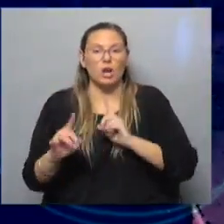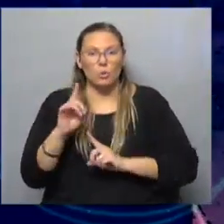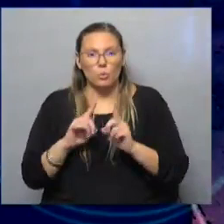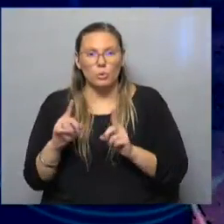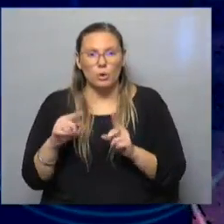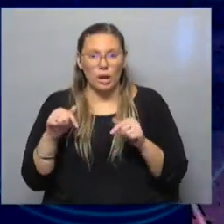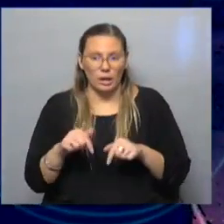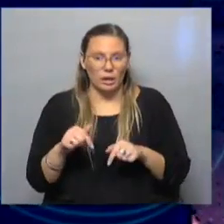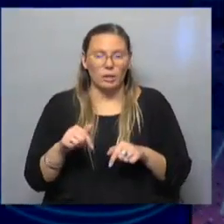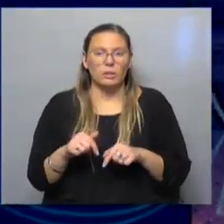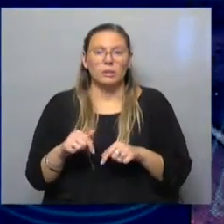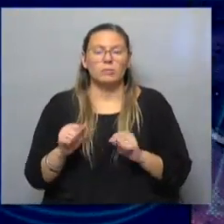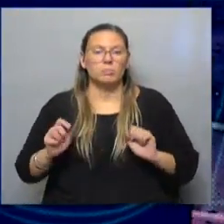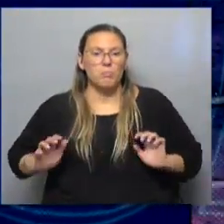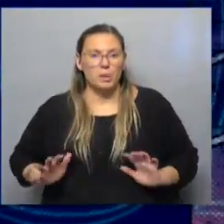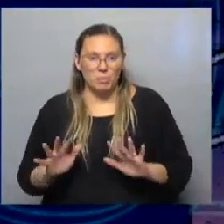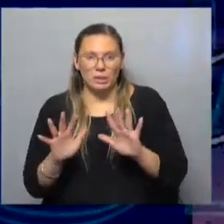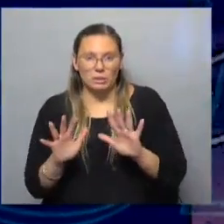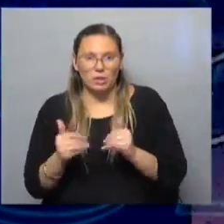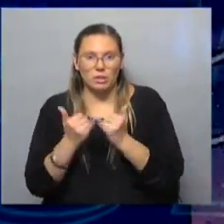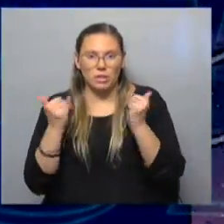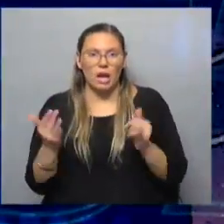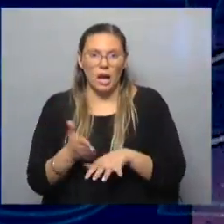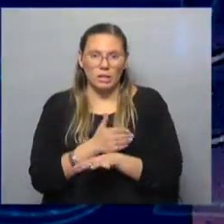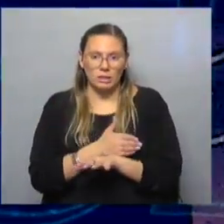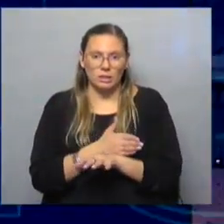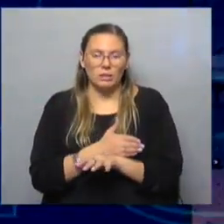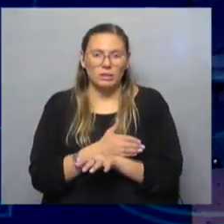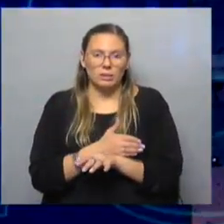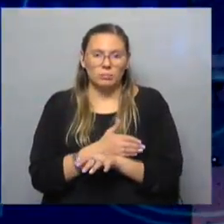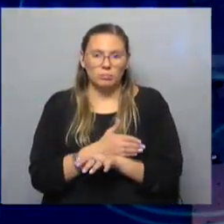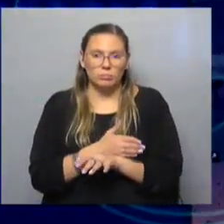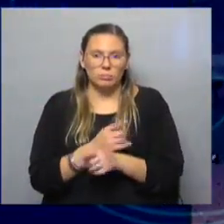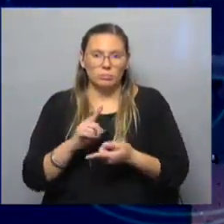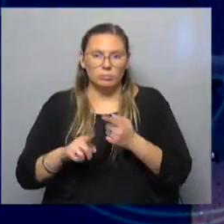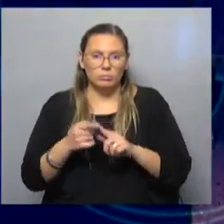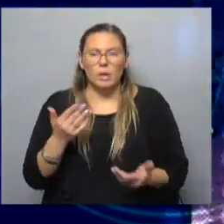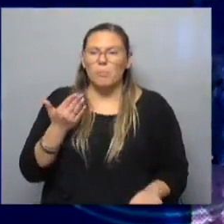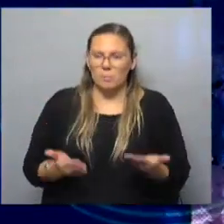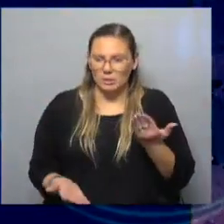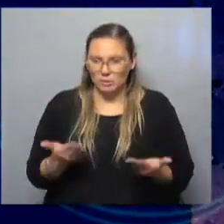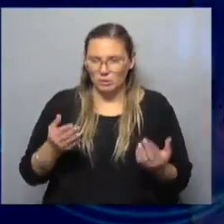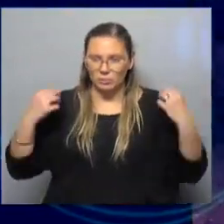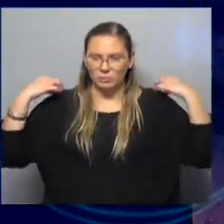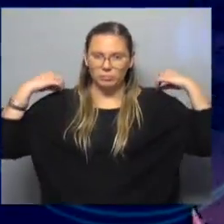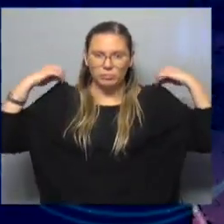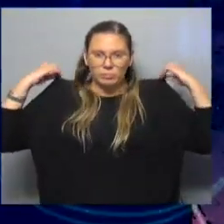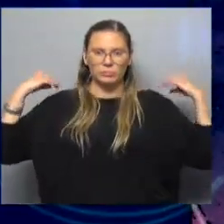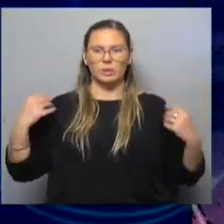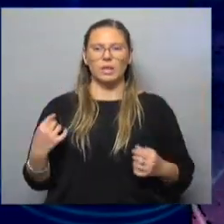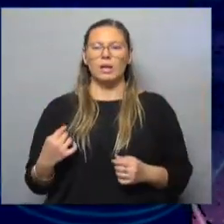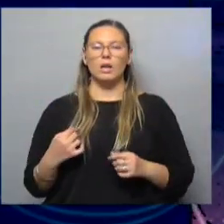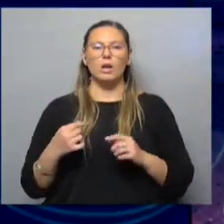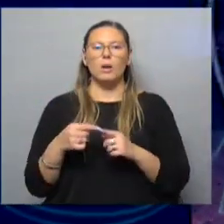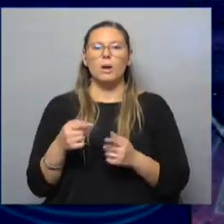acá, porque, bueno, parte de la preparación en los días previos a la pelea es más que nada vinculado al tema del peso, ¿no? Entonces, ¿qué categoría